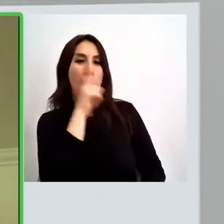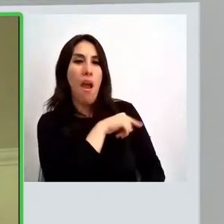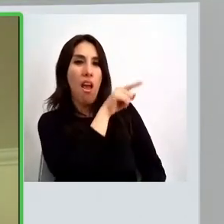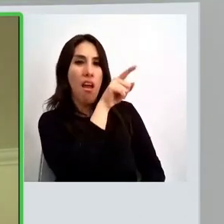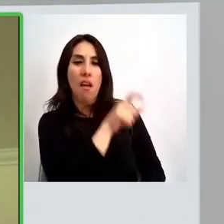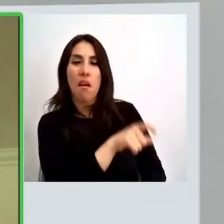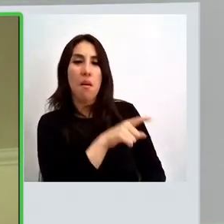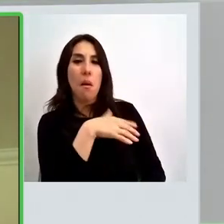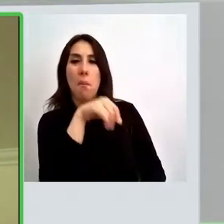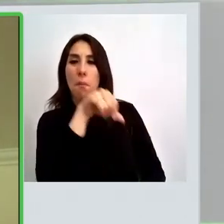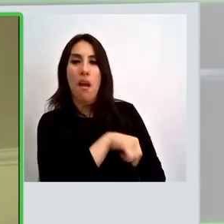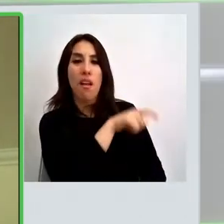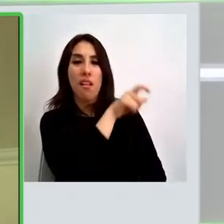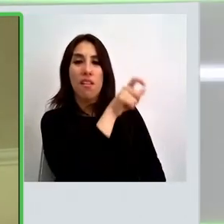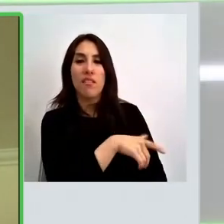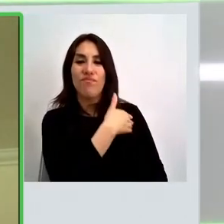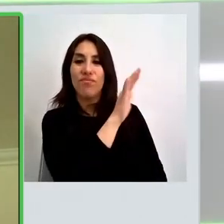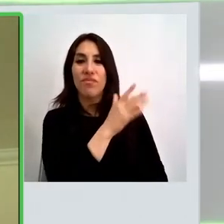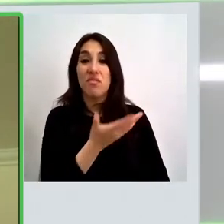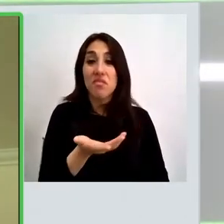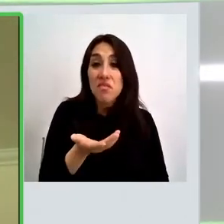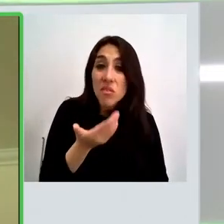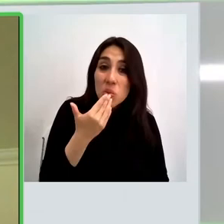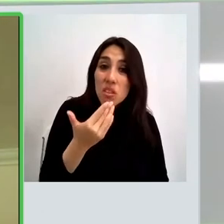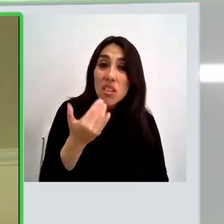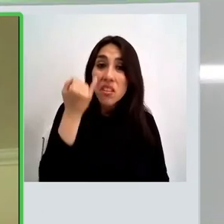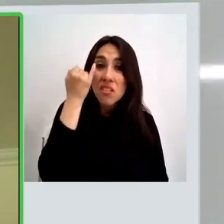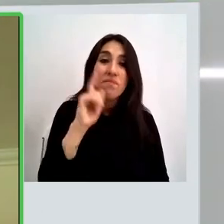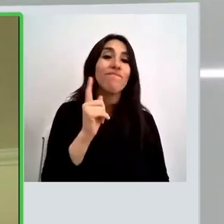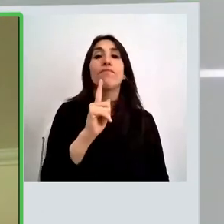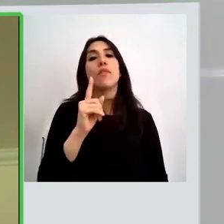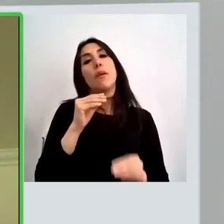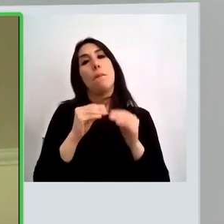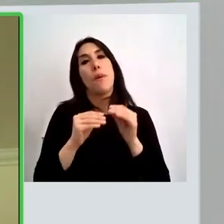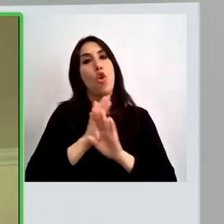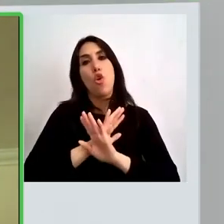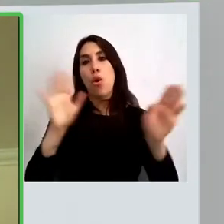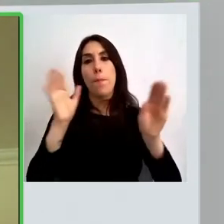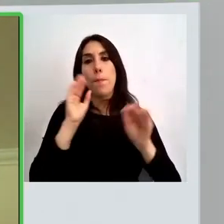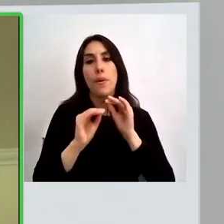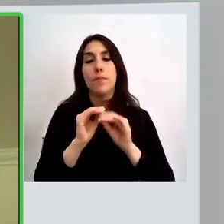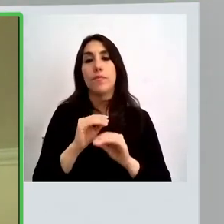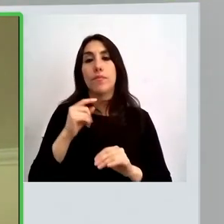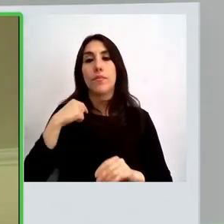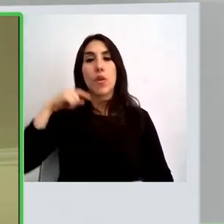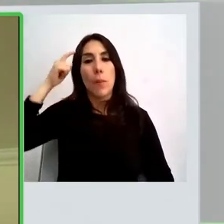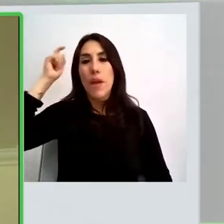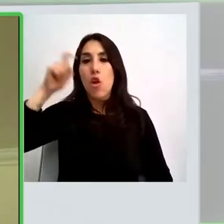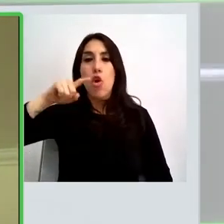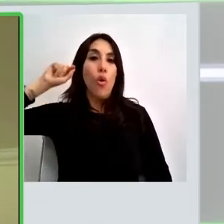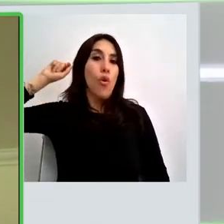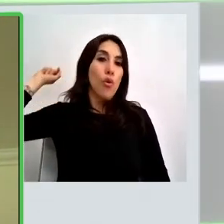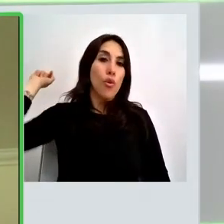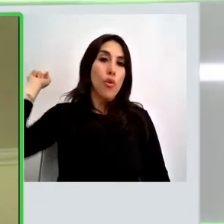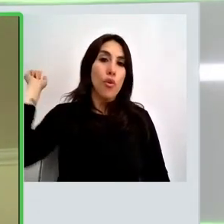creo que eso también ocurre a nivel mundial entonces nuevamente necesitamos educación